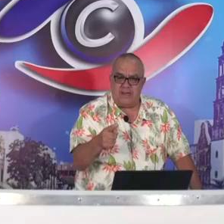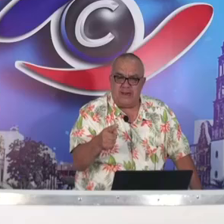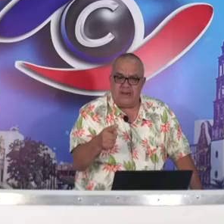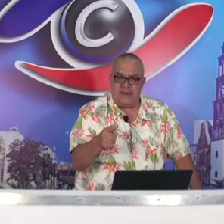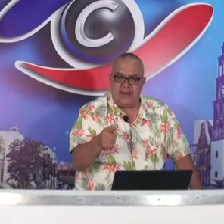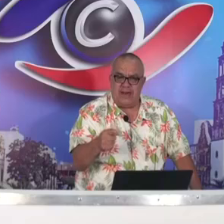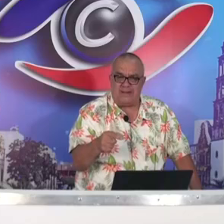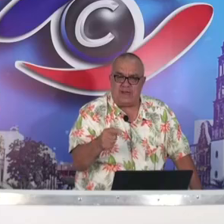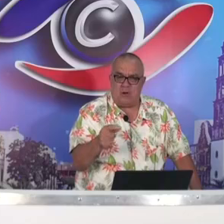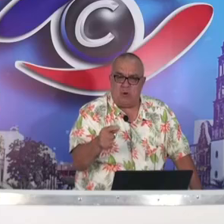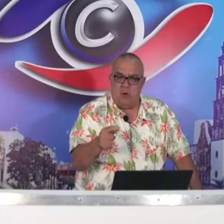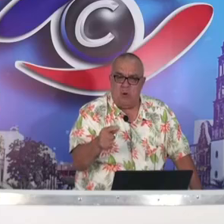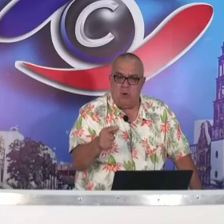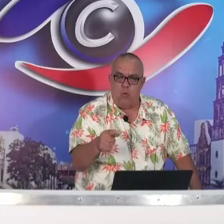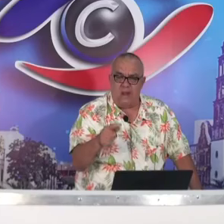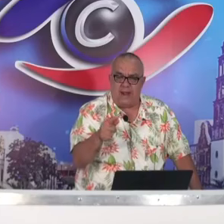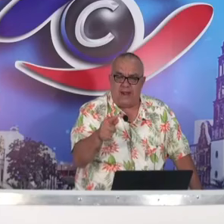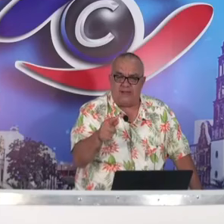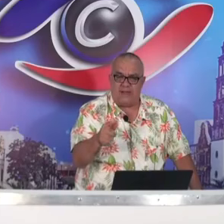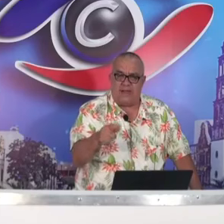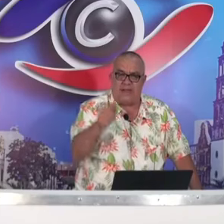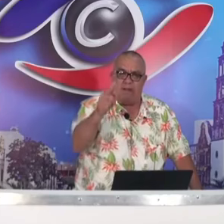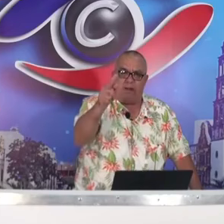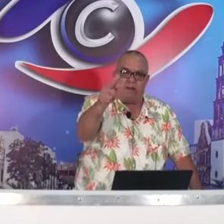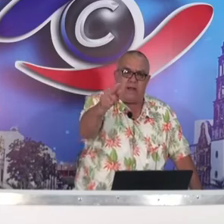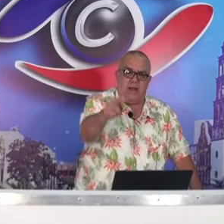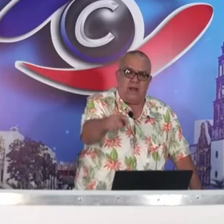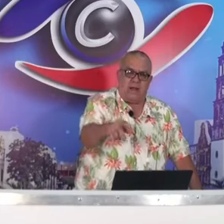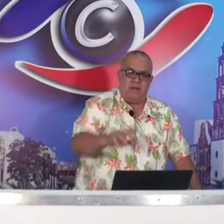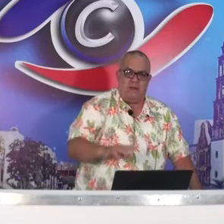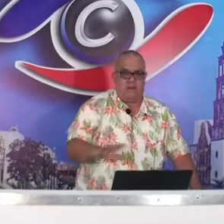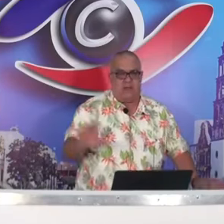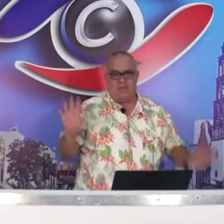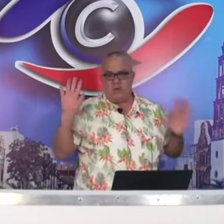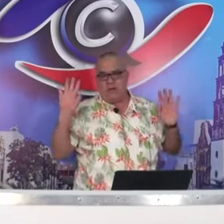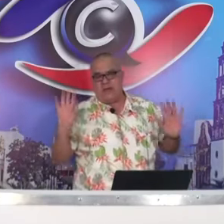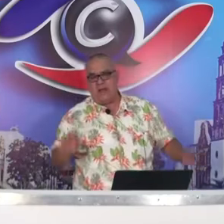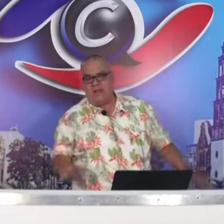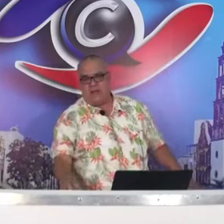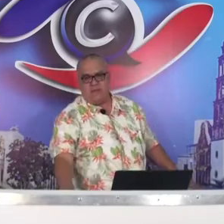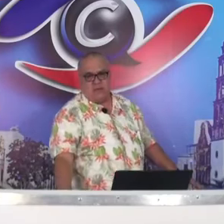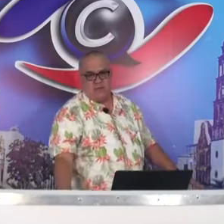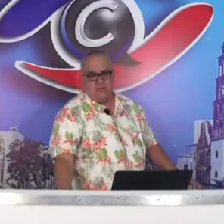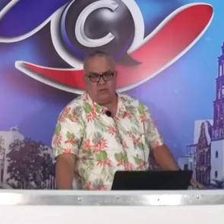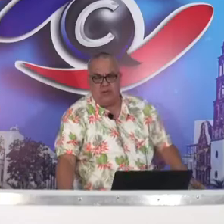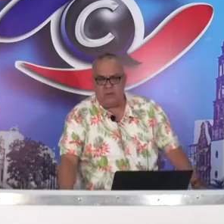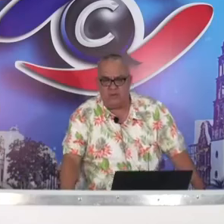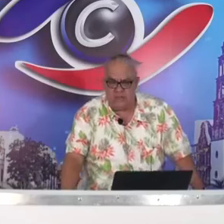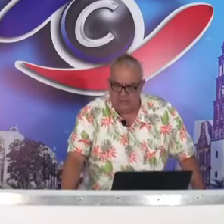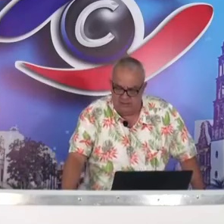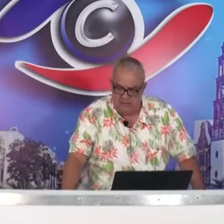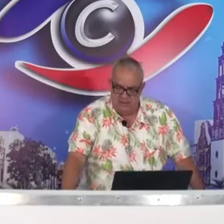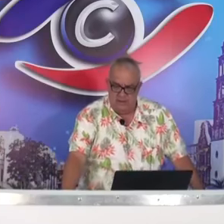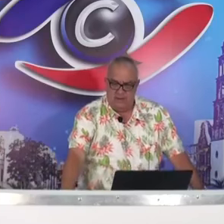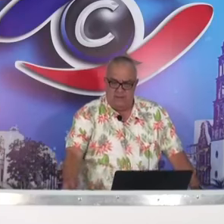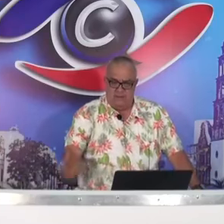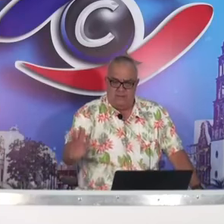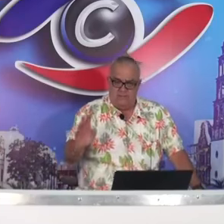Ortiz le sacó una casa que va a tener ahí. Así como acá en Quitavillas, donde tiene la oficina.